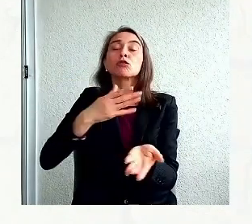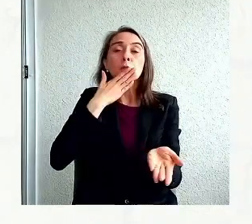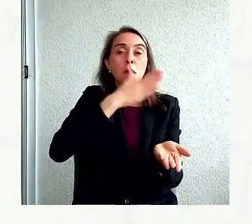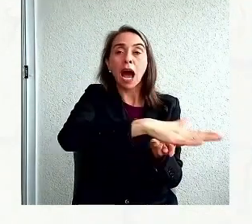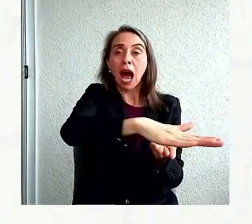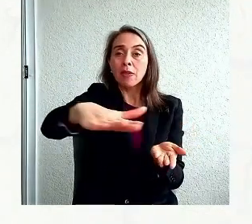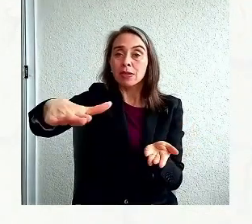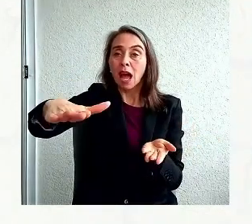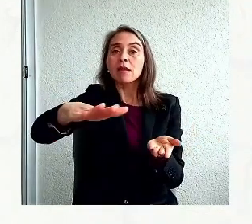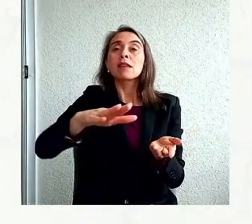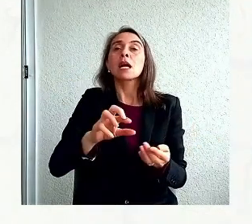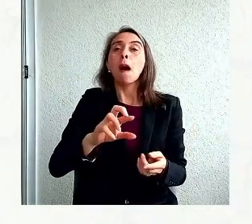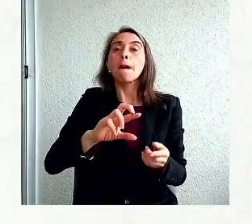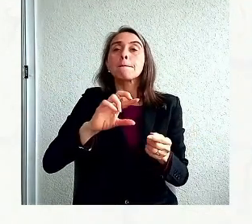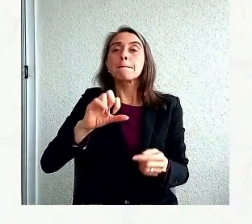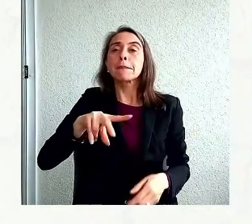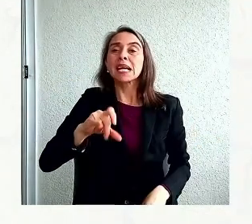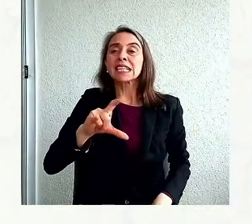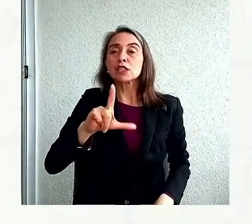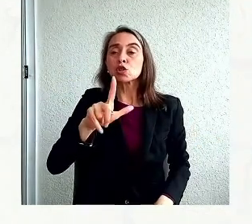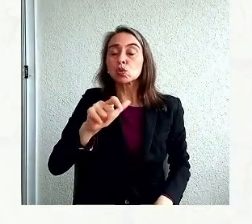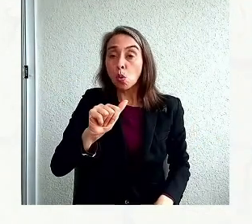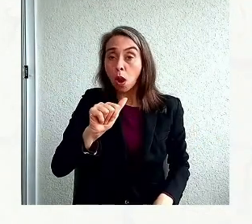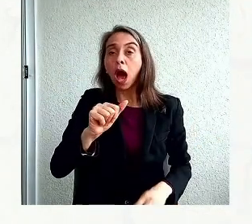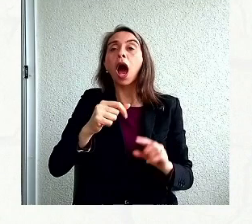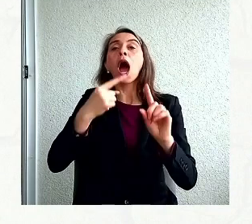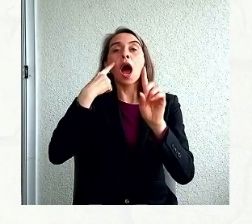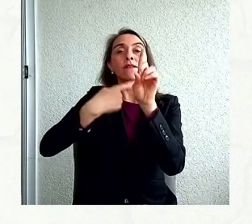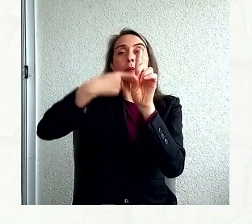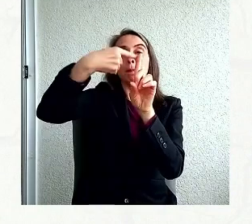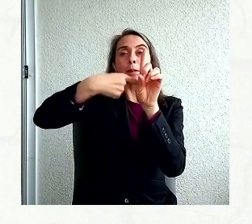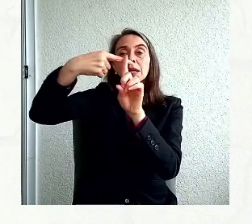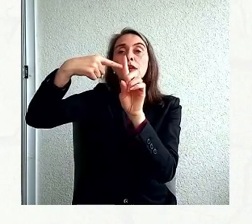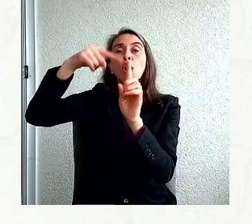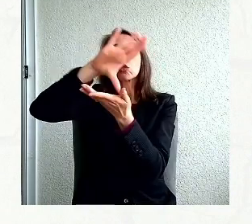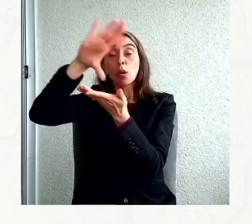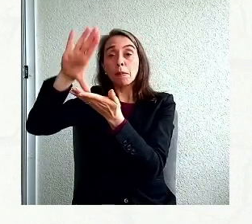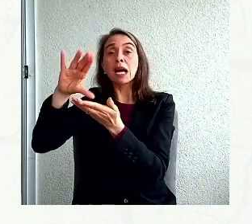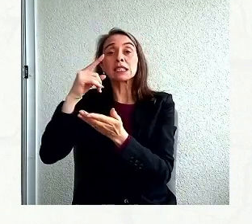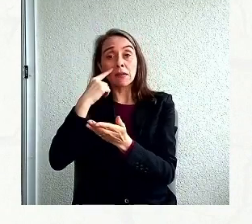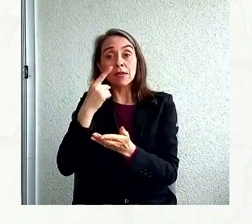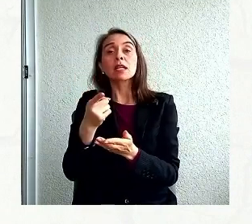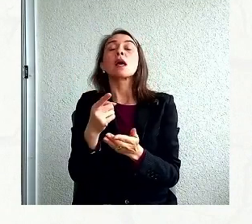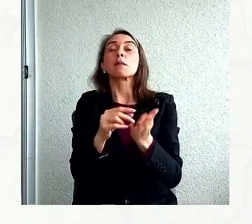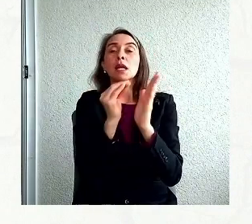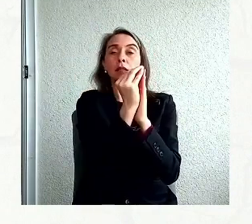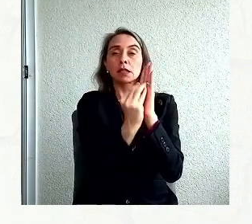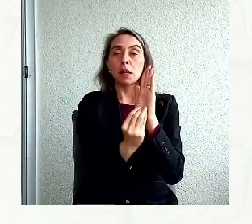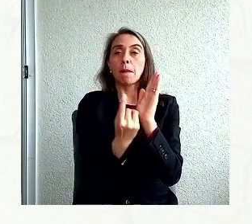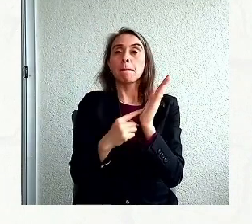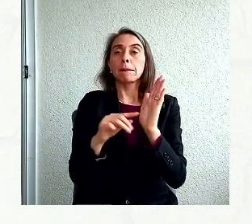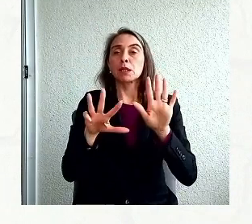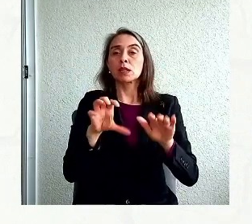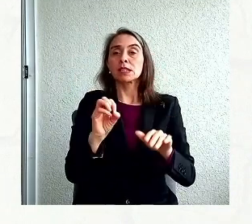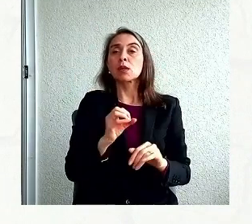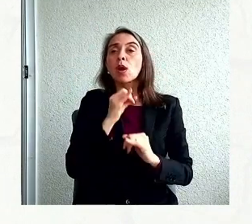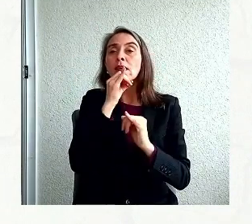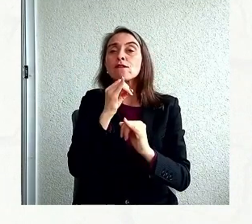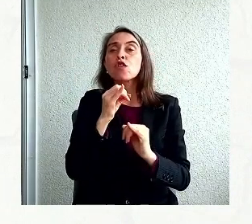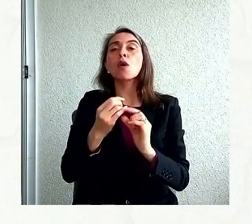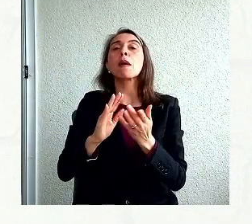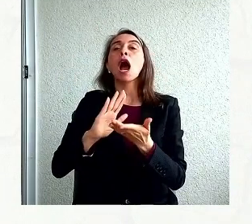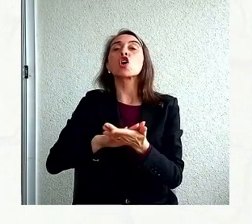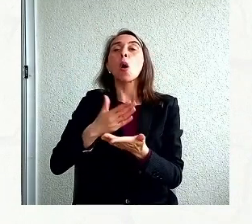demuestran a través de los registros que datan más o menos del 1950, que la Antártica se está calentando, que